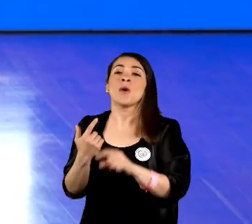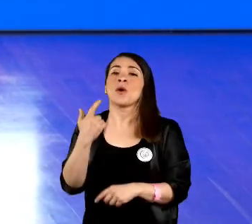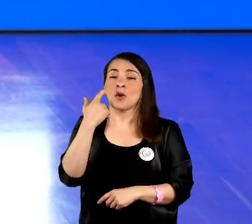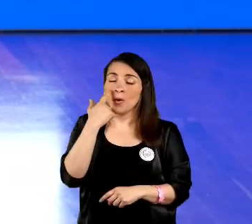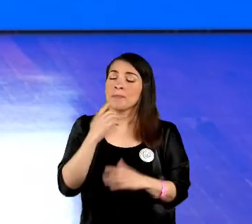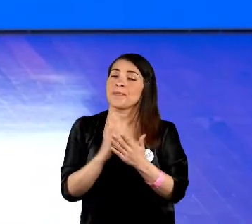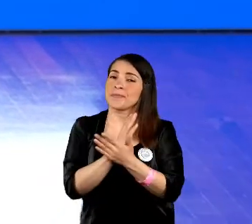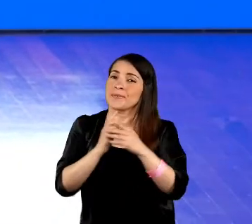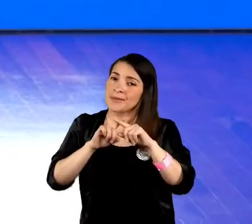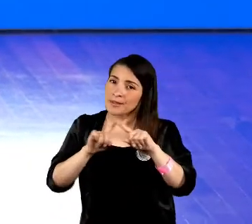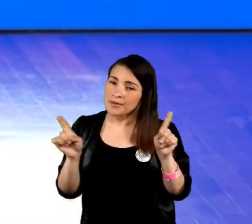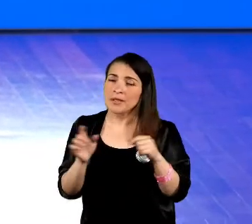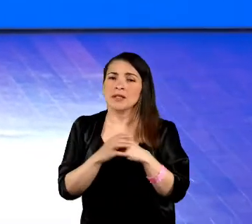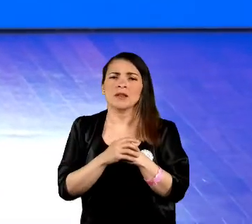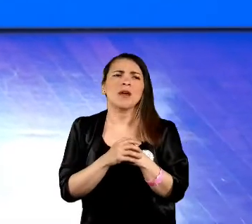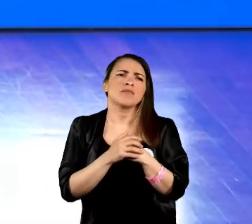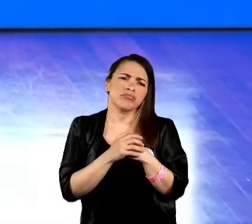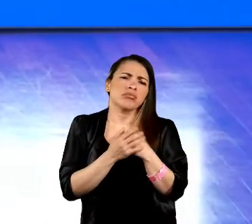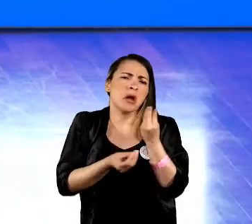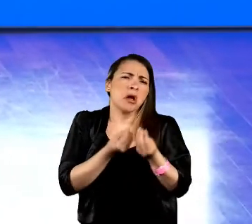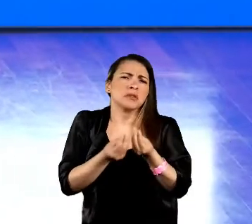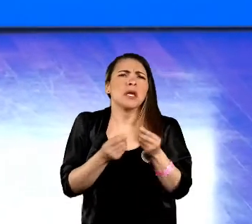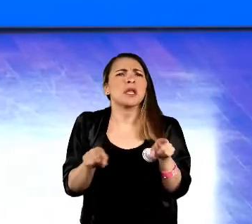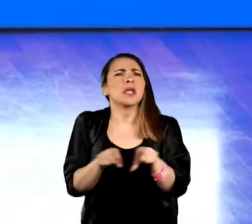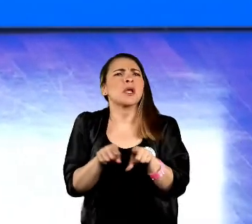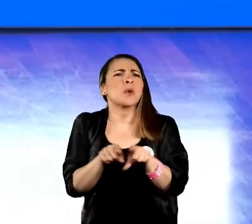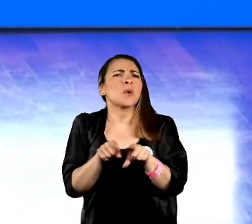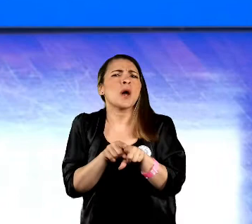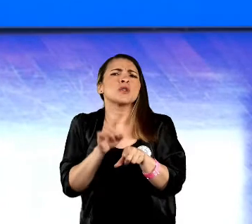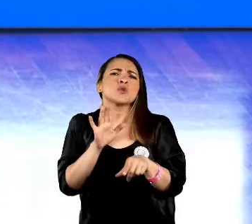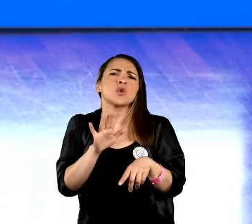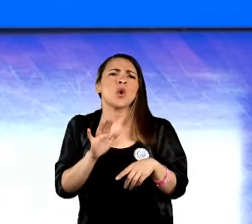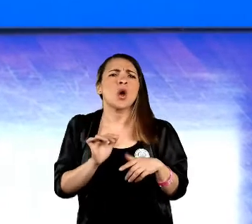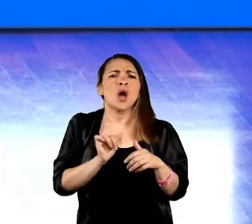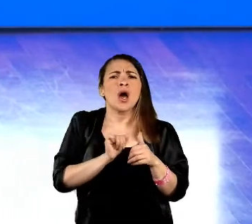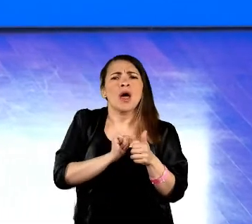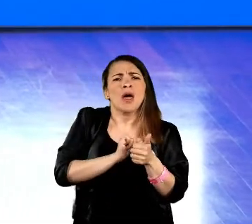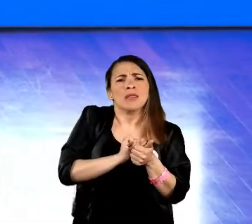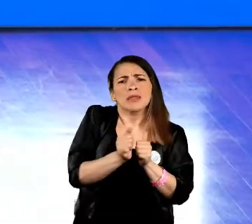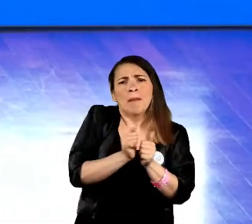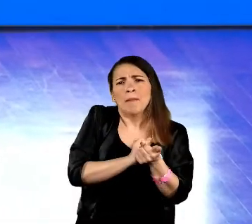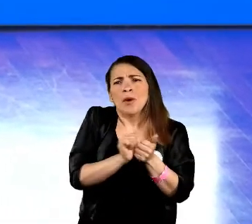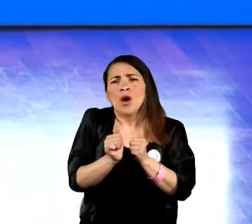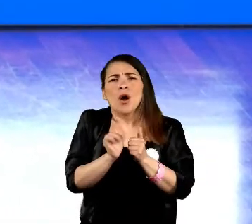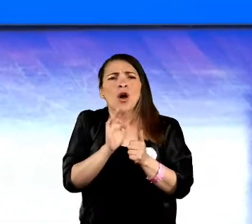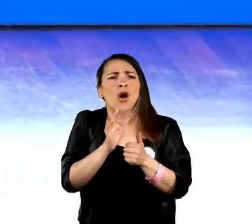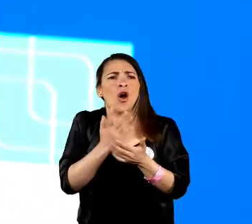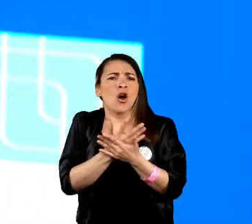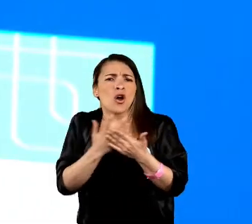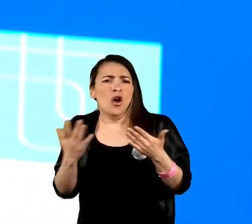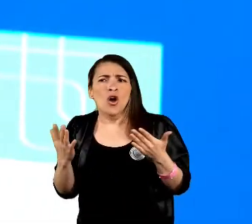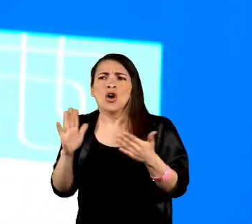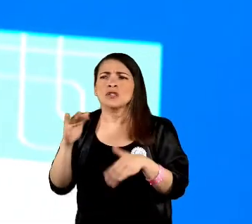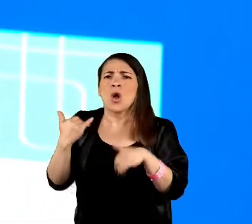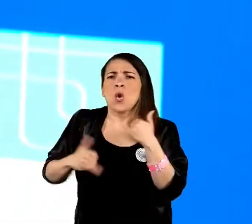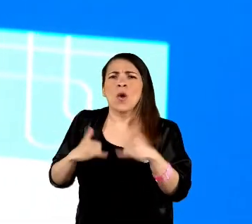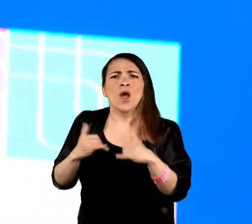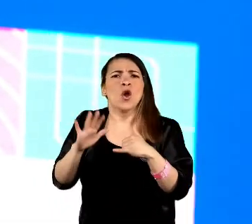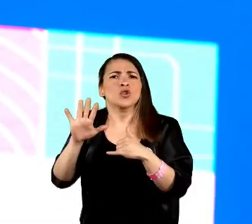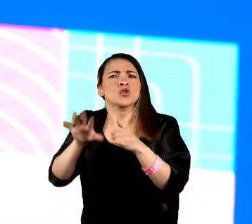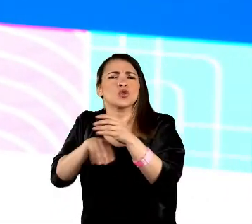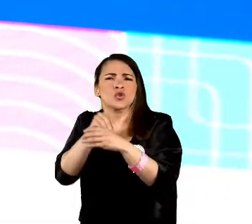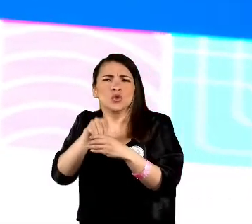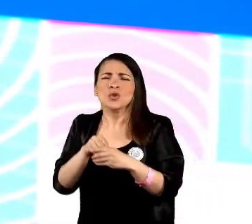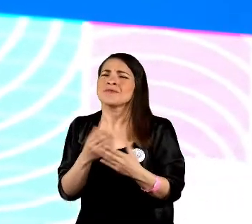mismo entrar haciendo juegos de deporte que entrar haciendo juegos hipercallo no es lo mismo todos tienen su mundo